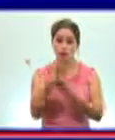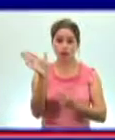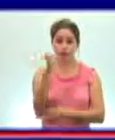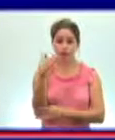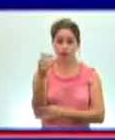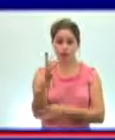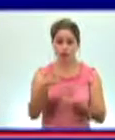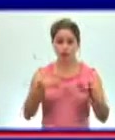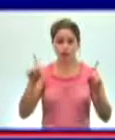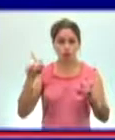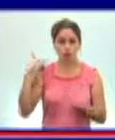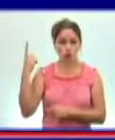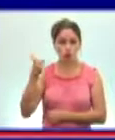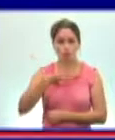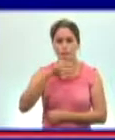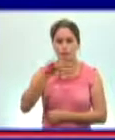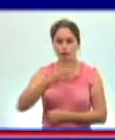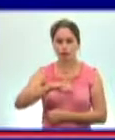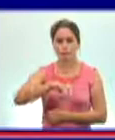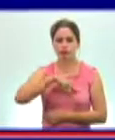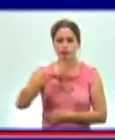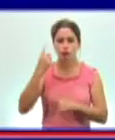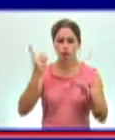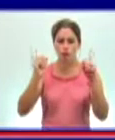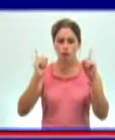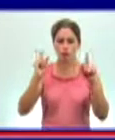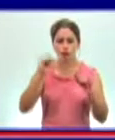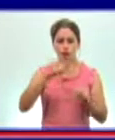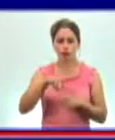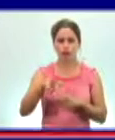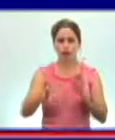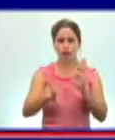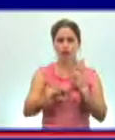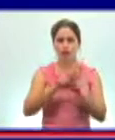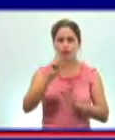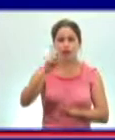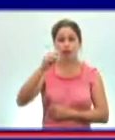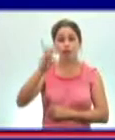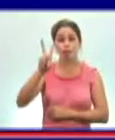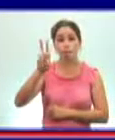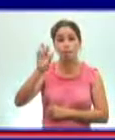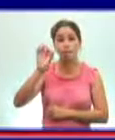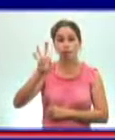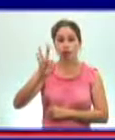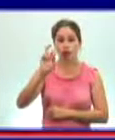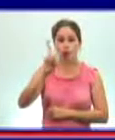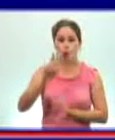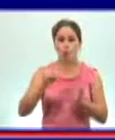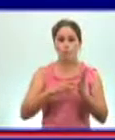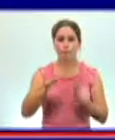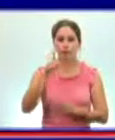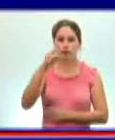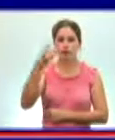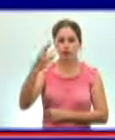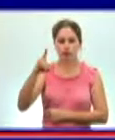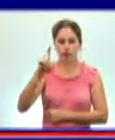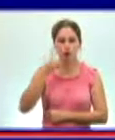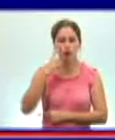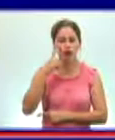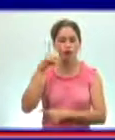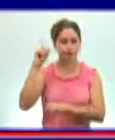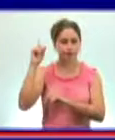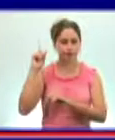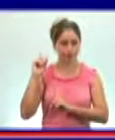cultura política. Y en ella estudiaron la ley 128 del 2019, que es la ley de los símbolos nacionales de la República de Cuba.